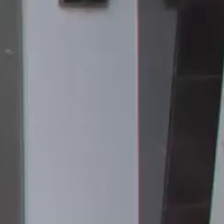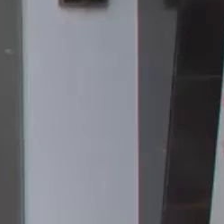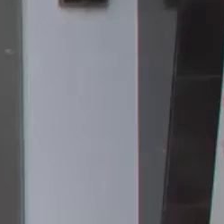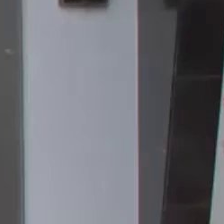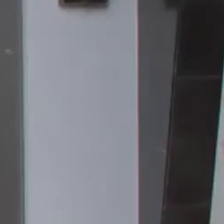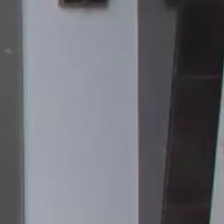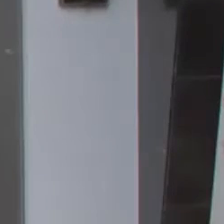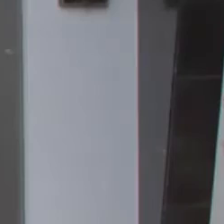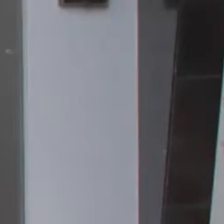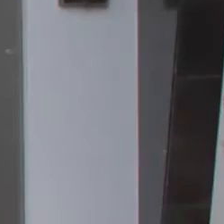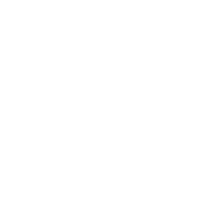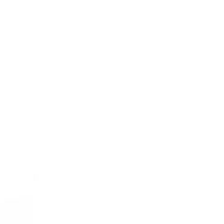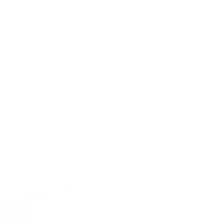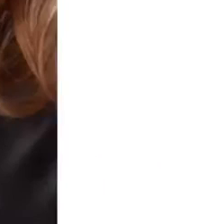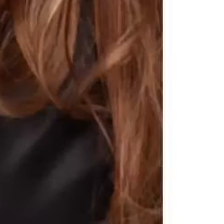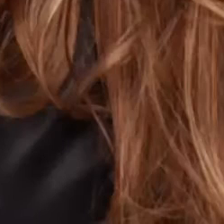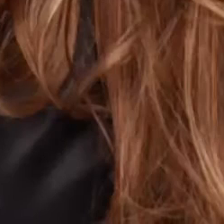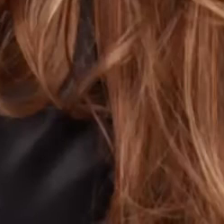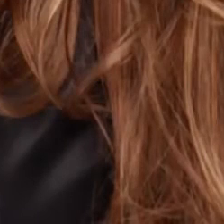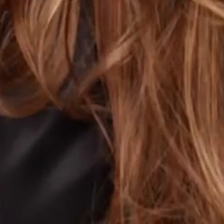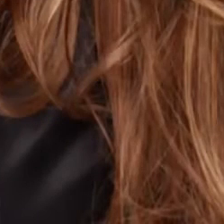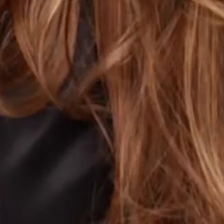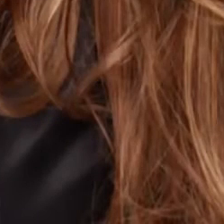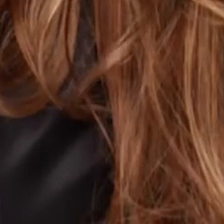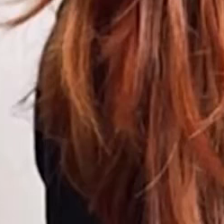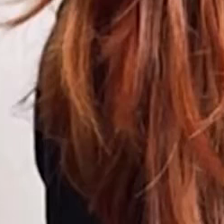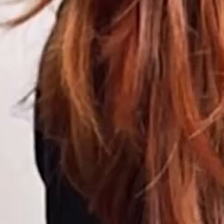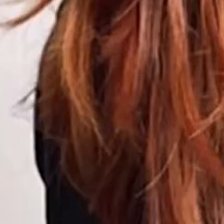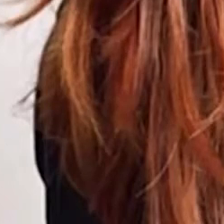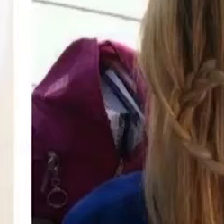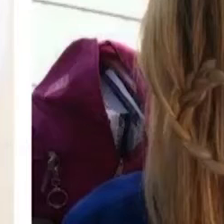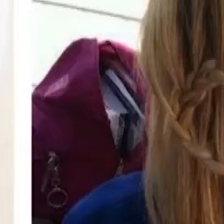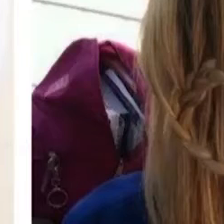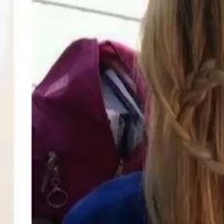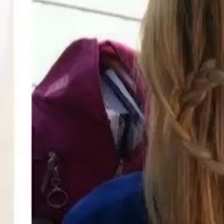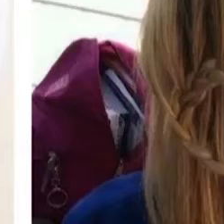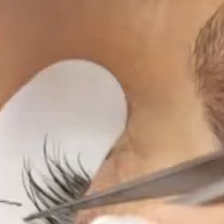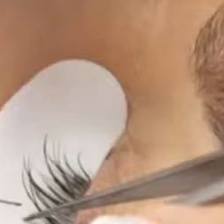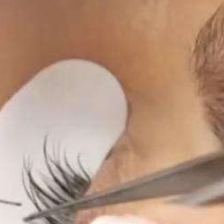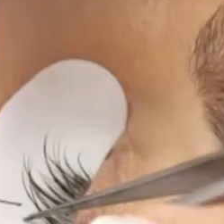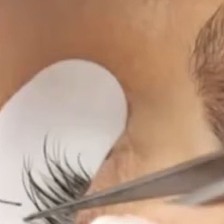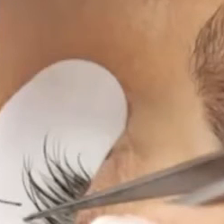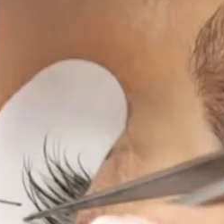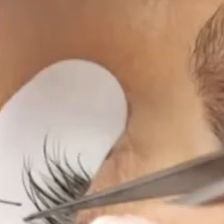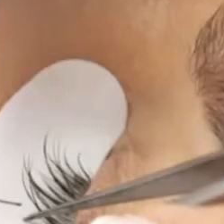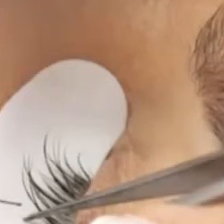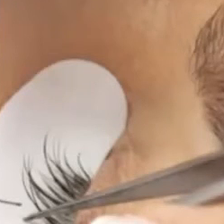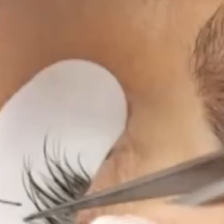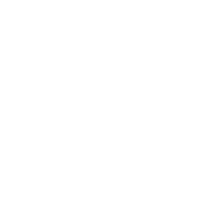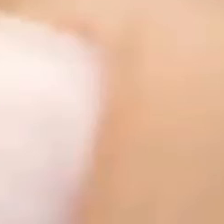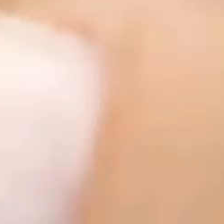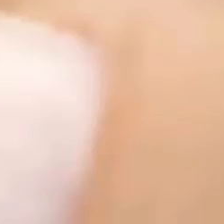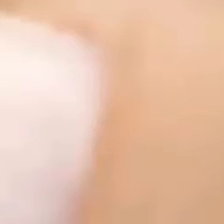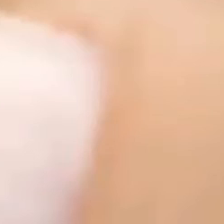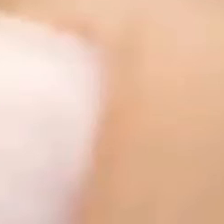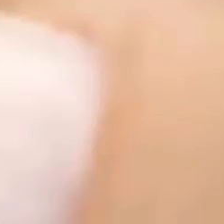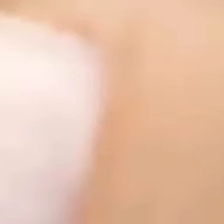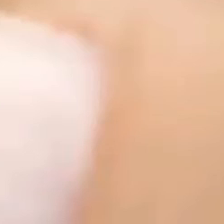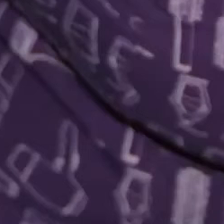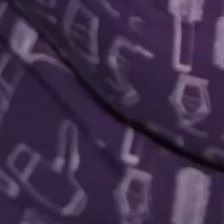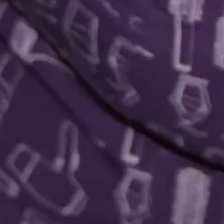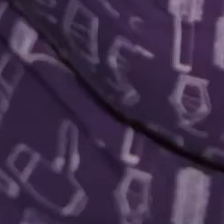sala de belleza prince te brinda lo último en tendencias en tintes cortes peinados diseño y sombreado de cejas extensiones de pestañas